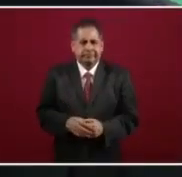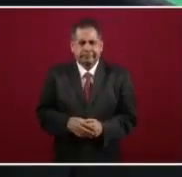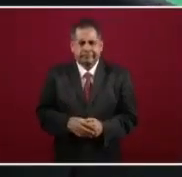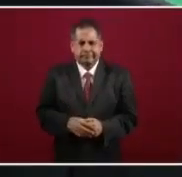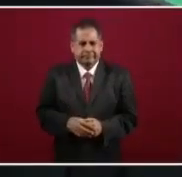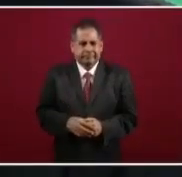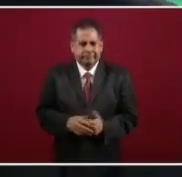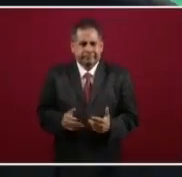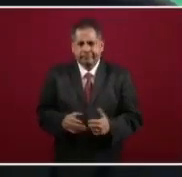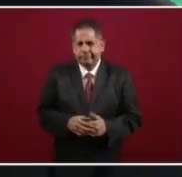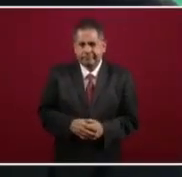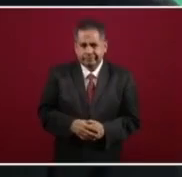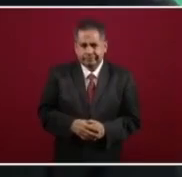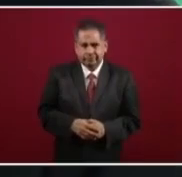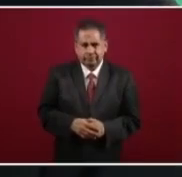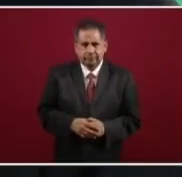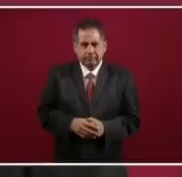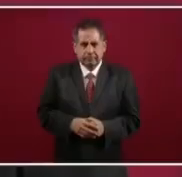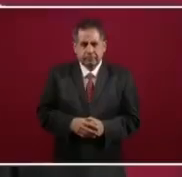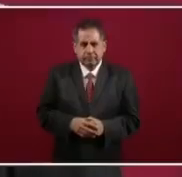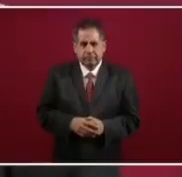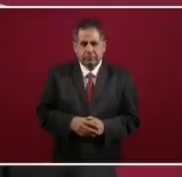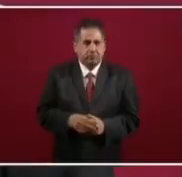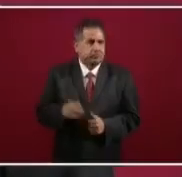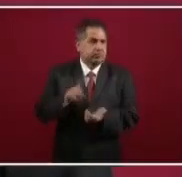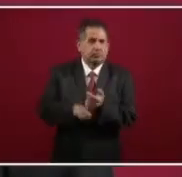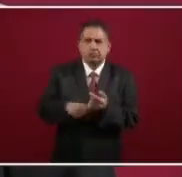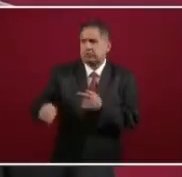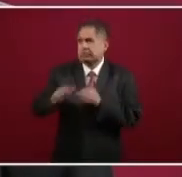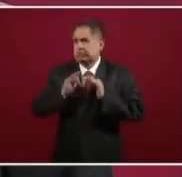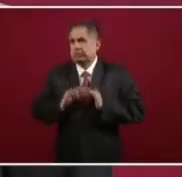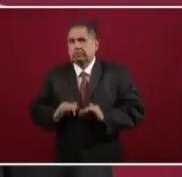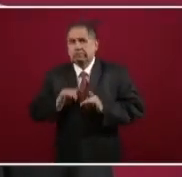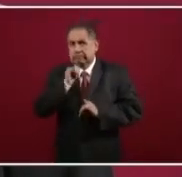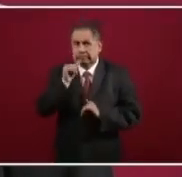recientes no hay tranquilidad